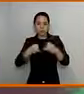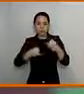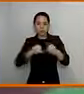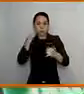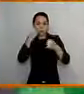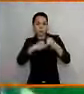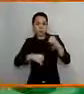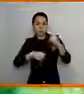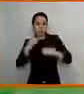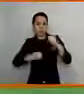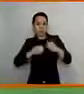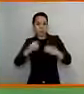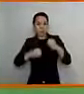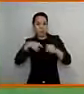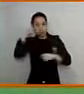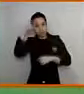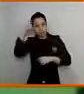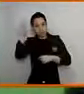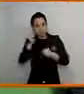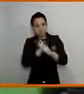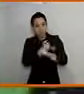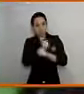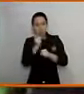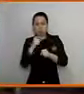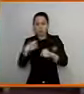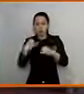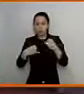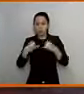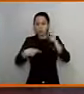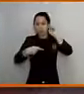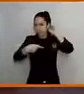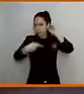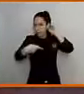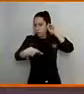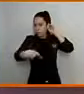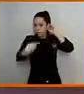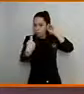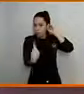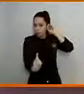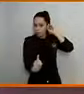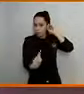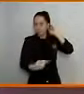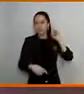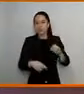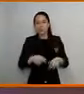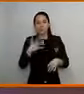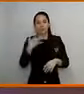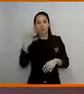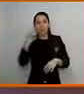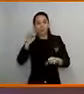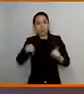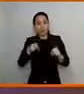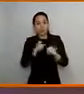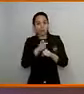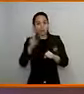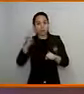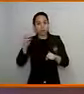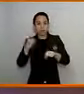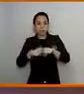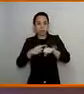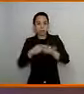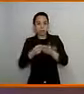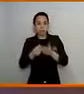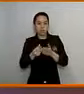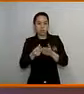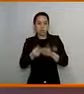a finalizar el sorteo soñando y ganando con nuestro juego de la diaria y más uno. En ganar 60 veces su dinero. Así